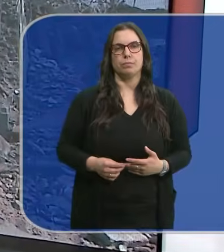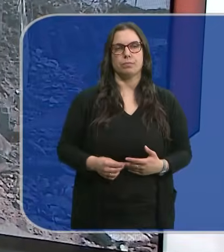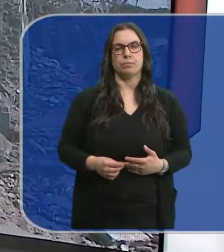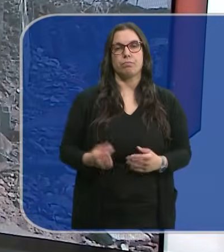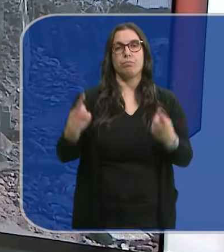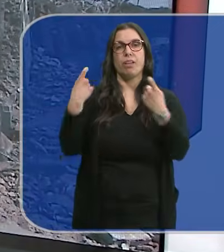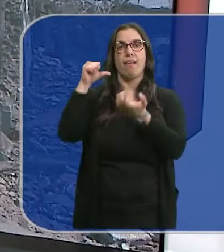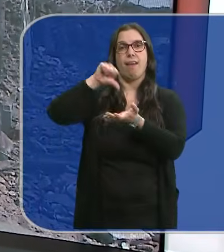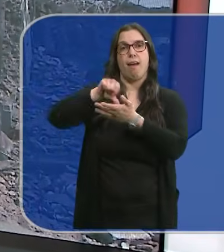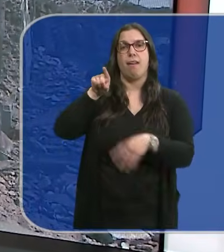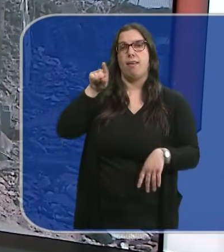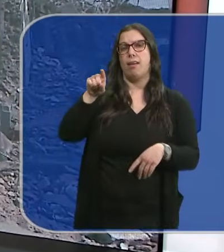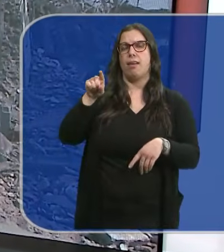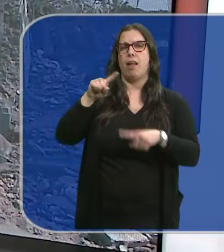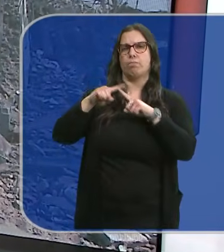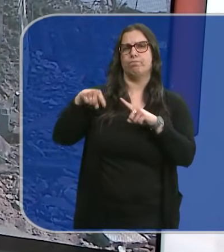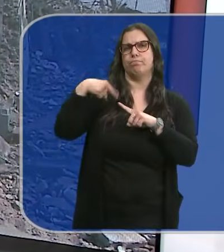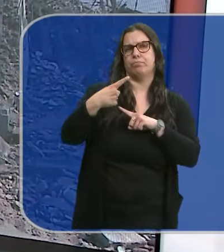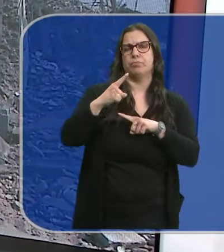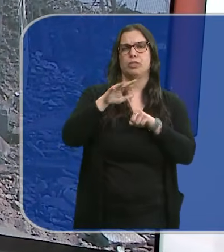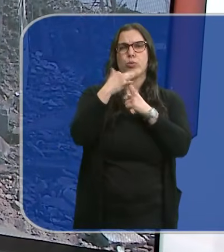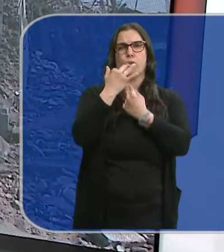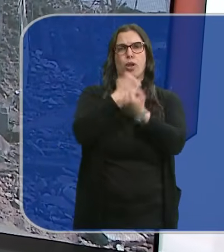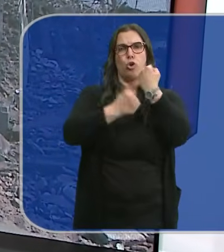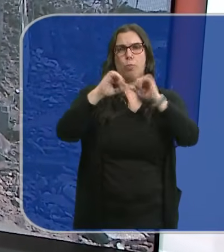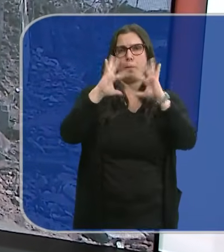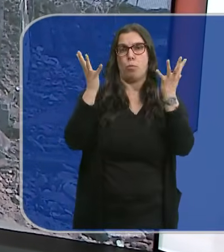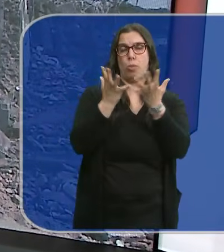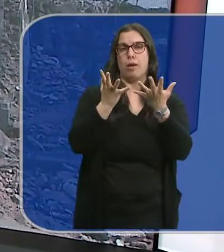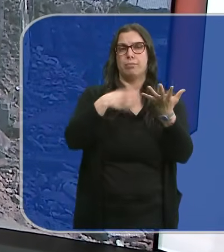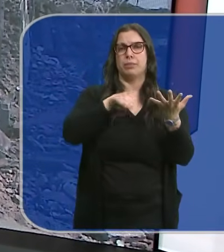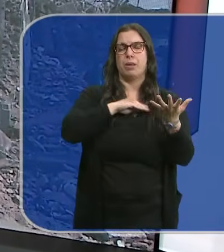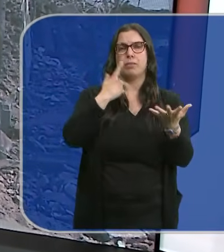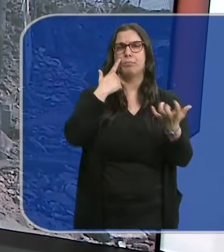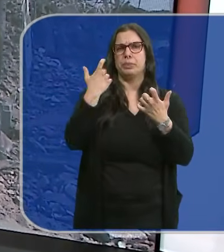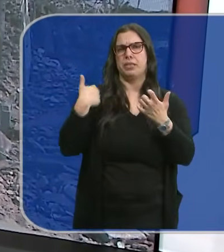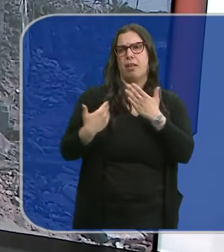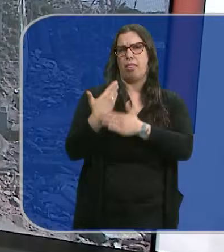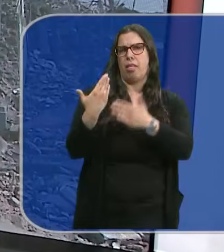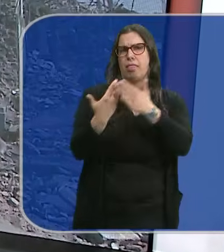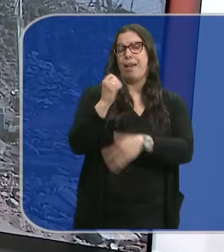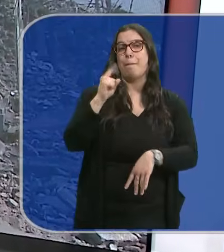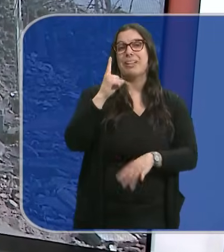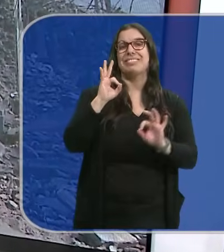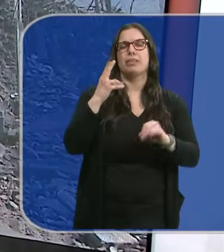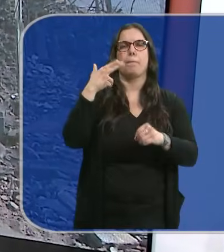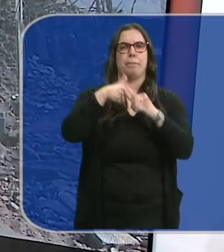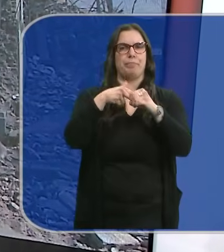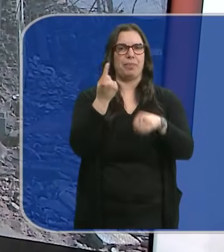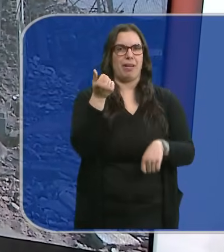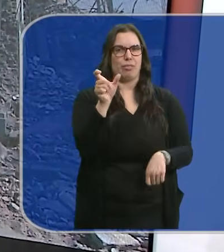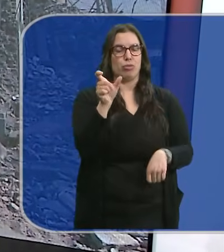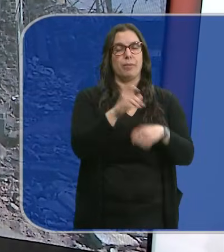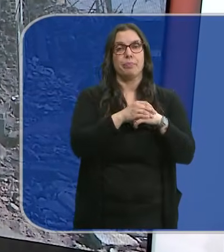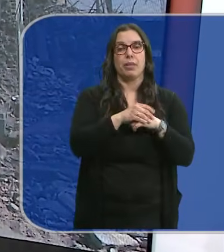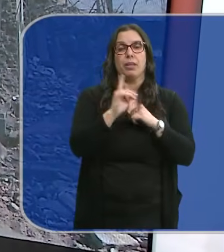La guerra de Irán está dando un vuelco a la situación económica mundial y en España lo estamos notando desde hace unos días en el precio de la gasolina. La